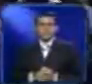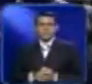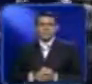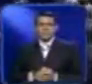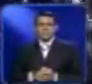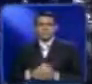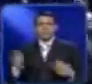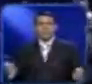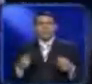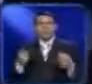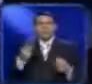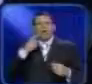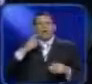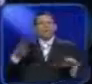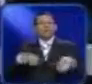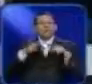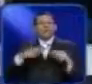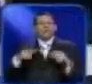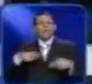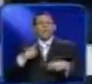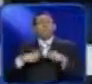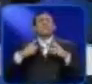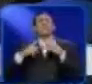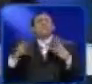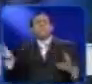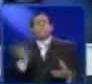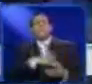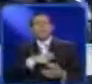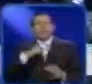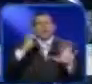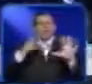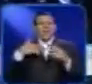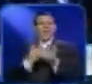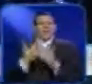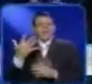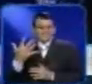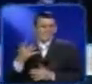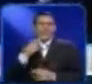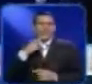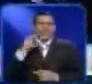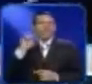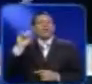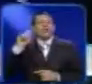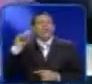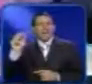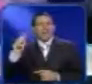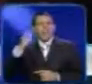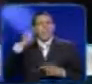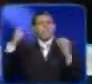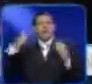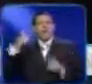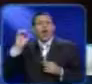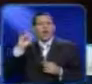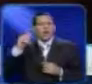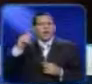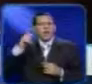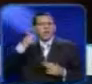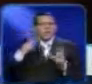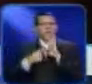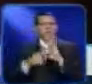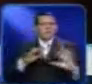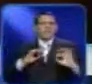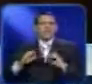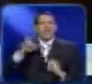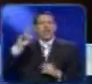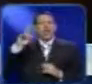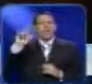Los productores del musical multipremiado de Broadway de 9 a 5 o 9 to 5, basado en la popular película homónima protagonizada por